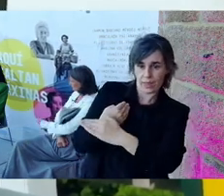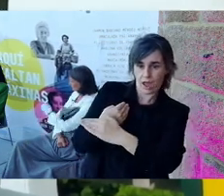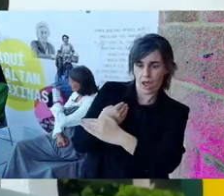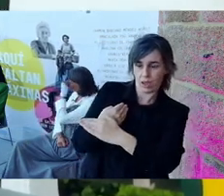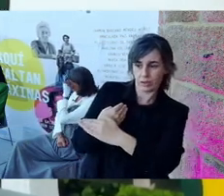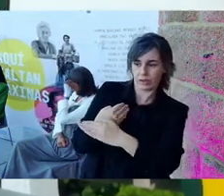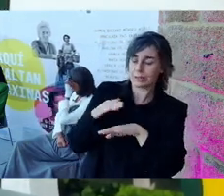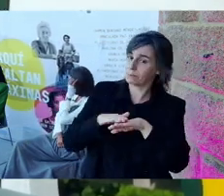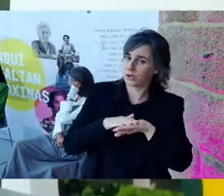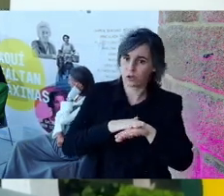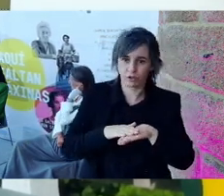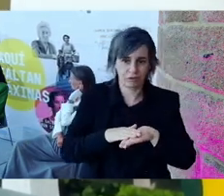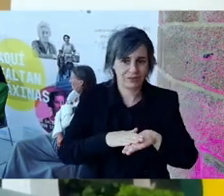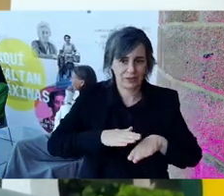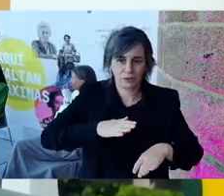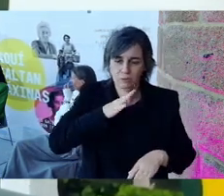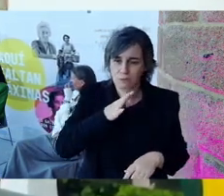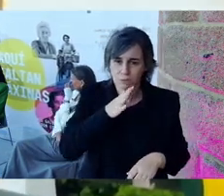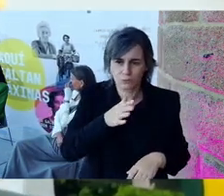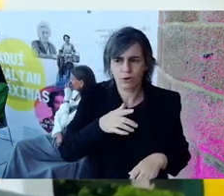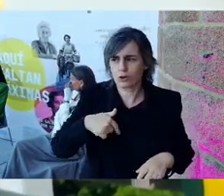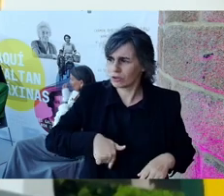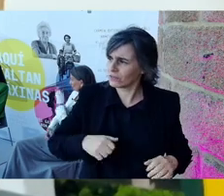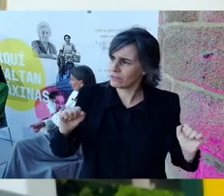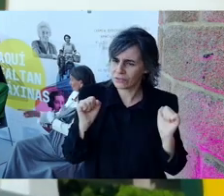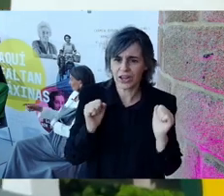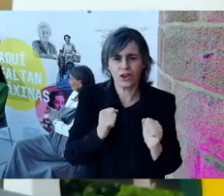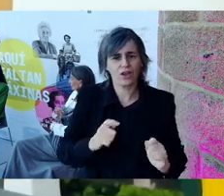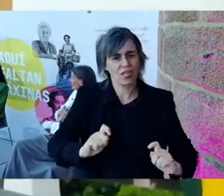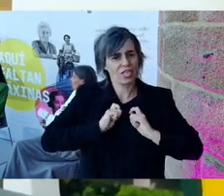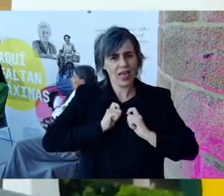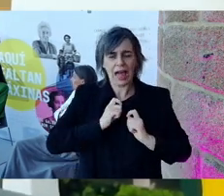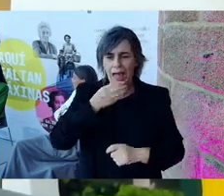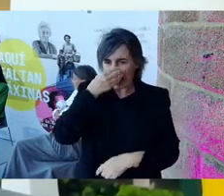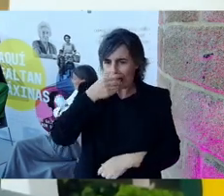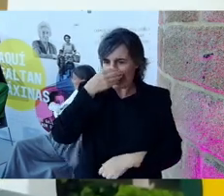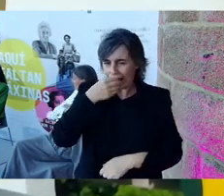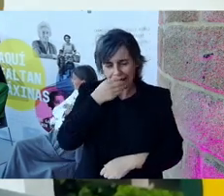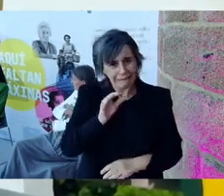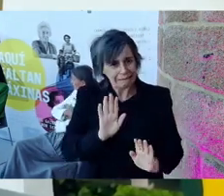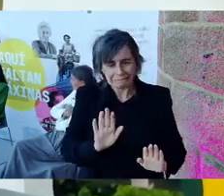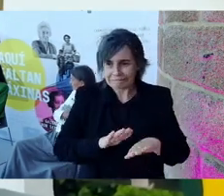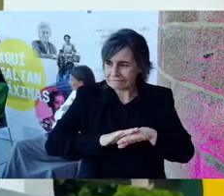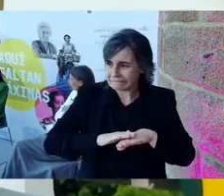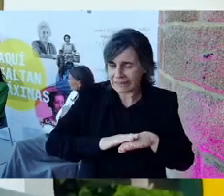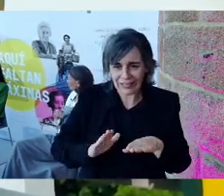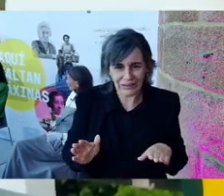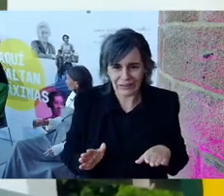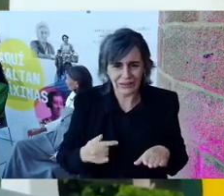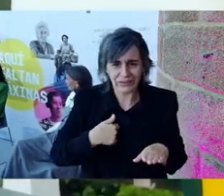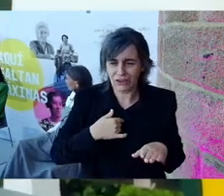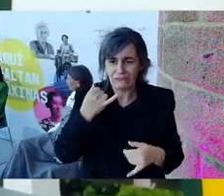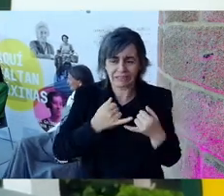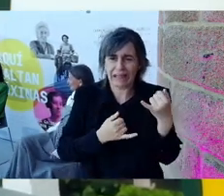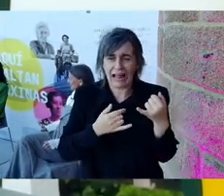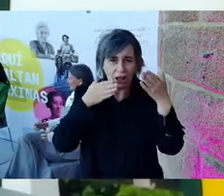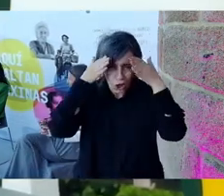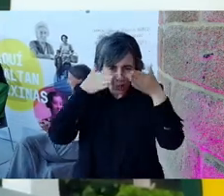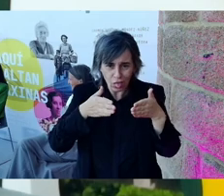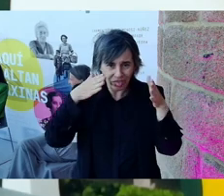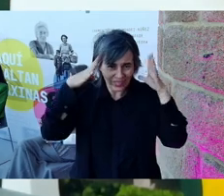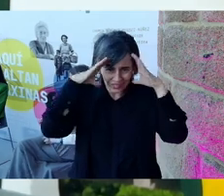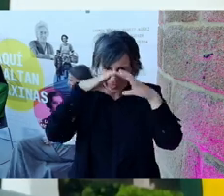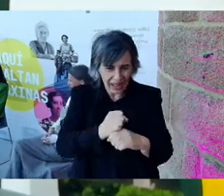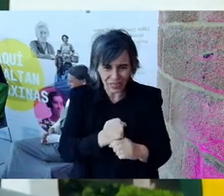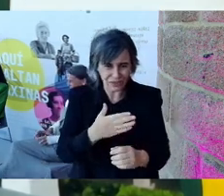declarado disculpable porque este frío tengo meu nariz pingando y me